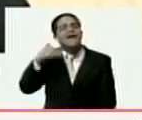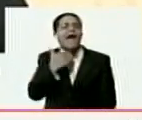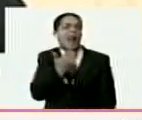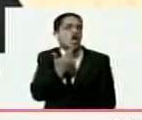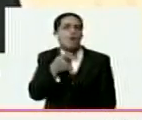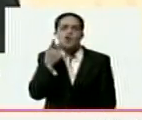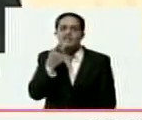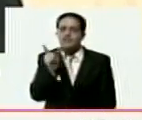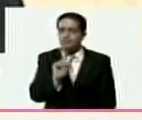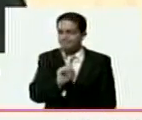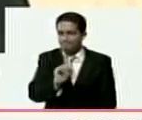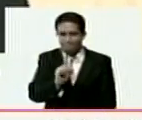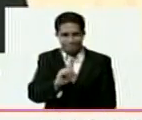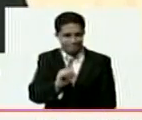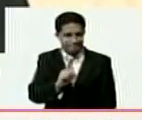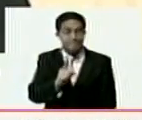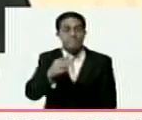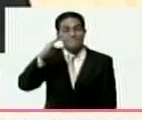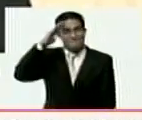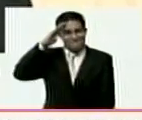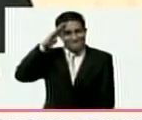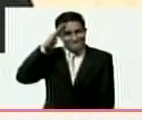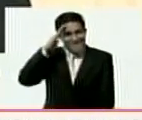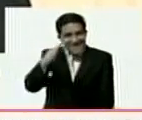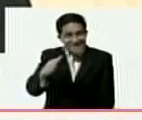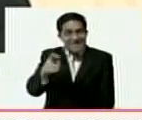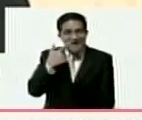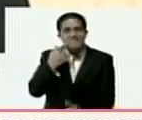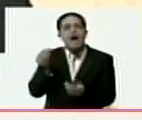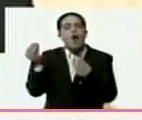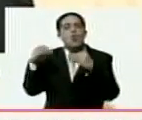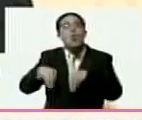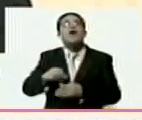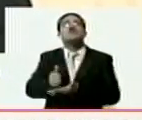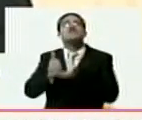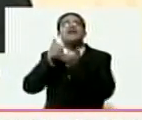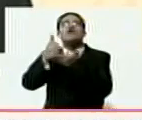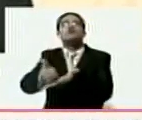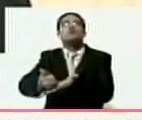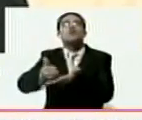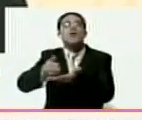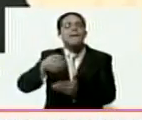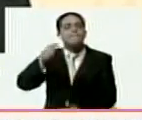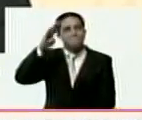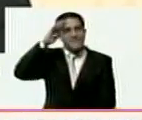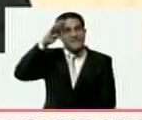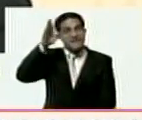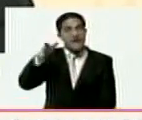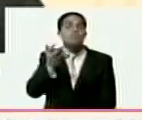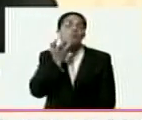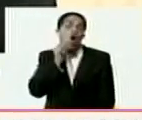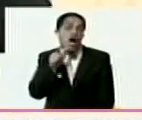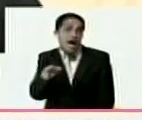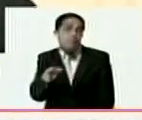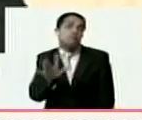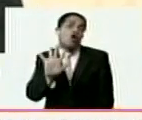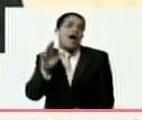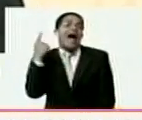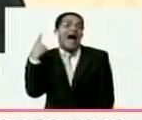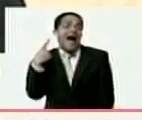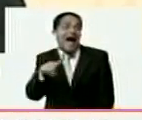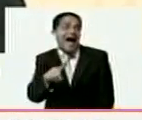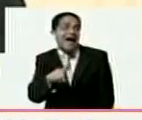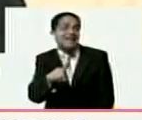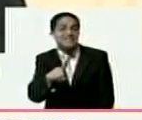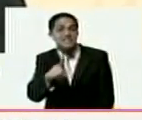tratado de coordinación política, es un tratado de asistencia militar en caso de ataque